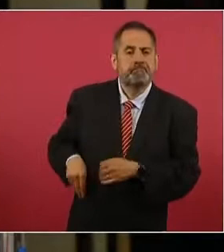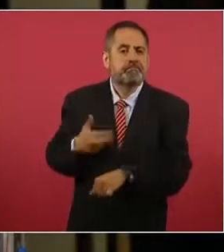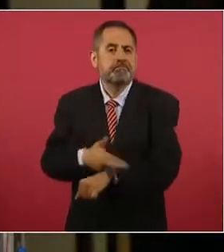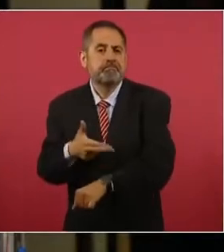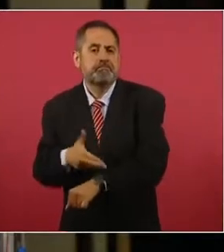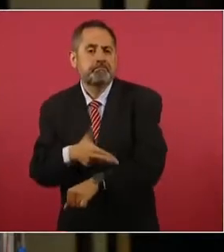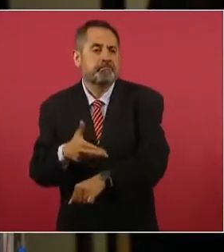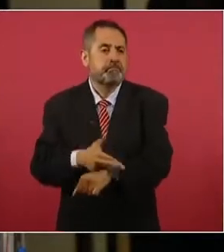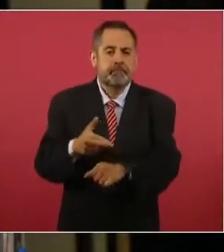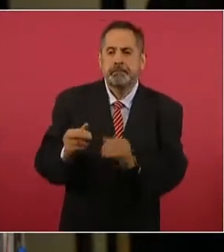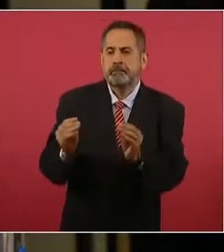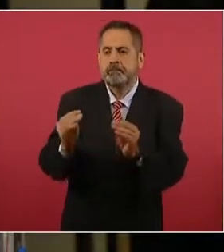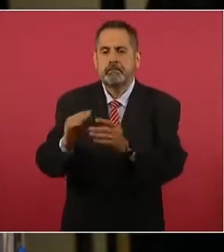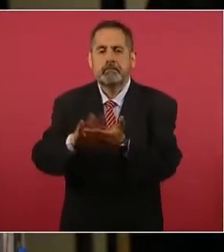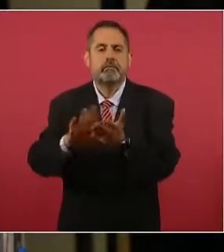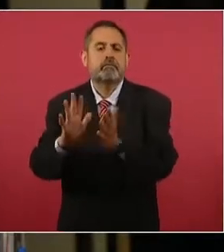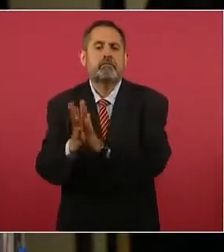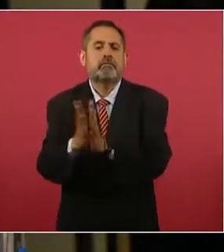les tramiten